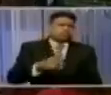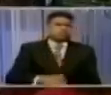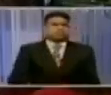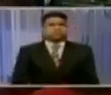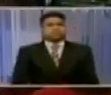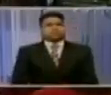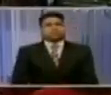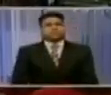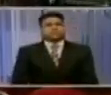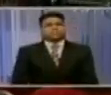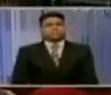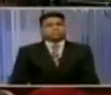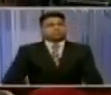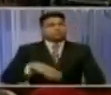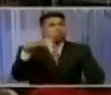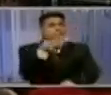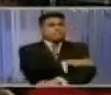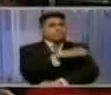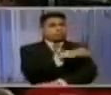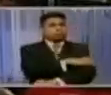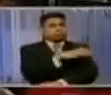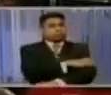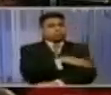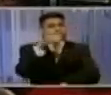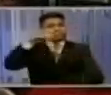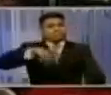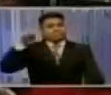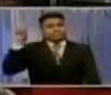de la derecha nacional,